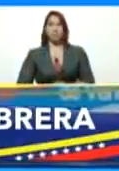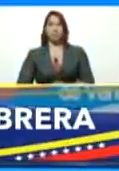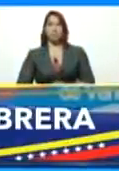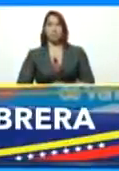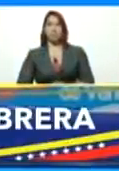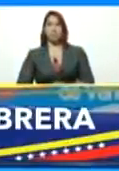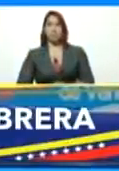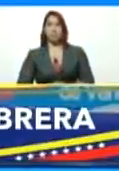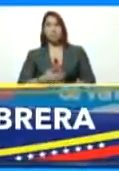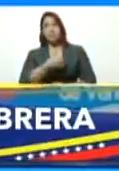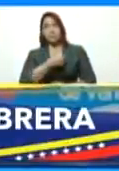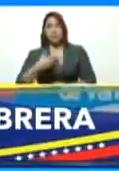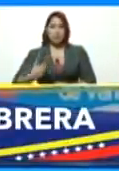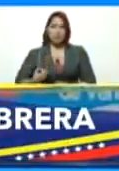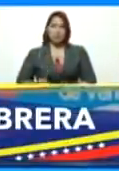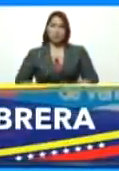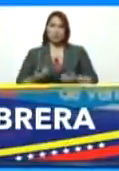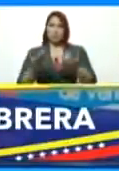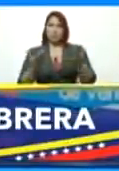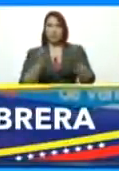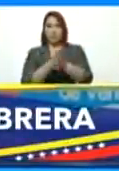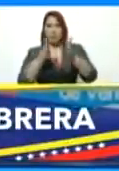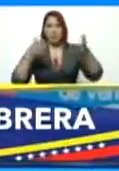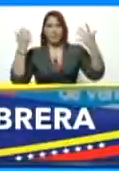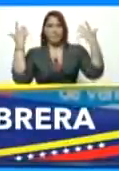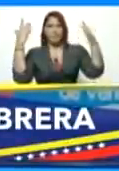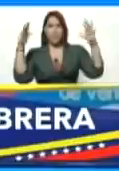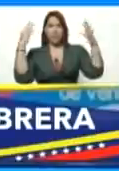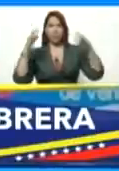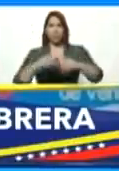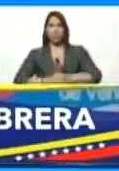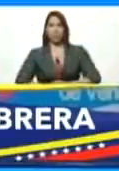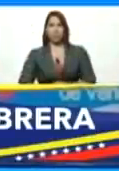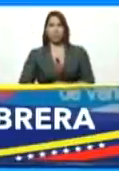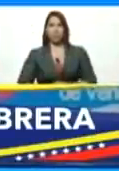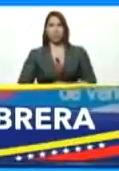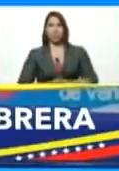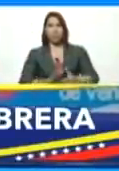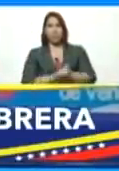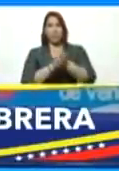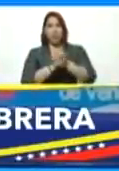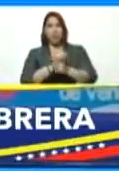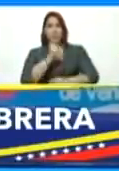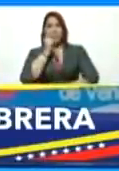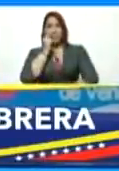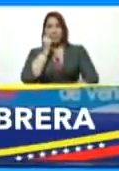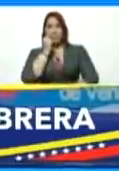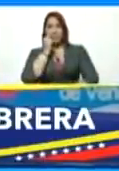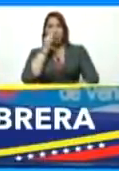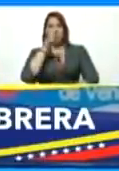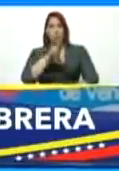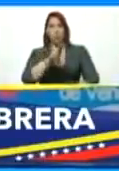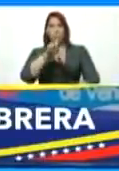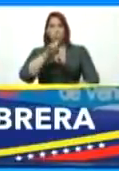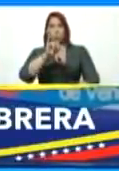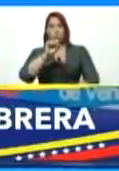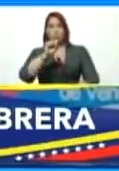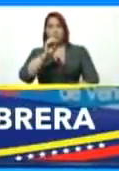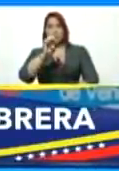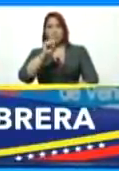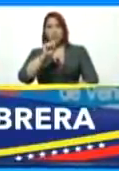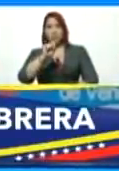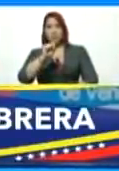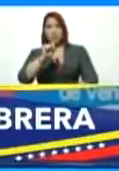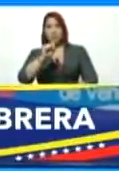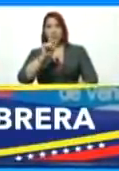y quiero que le demos un gran aplauso al compañero ulises guilarte el secretario